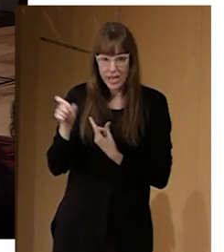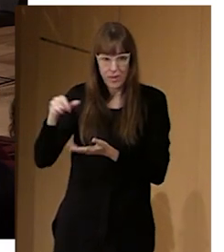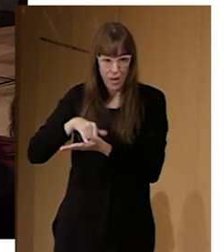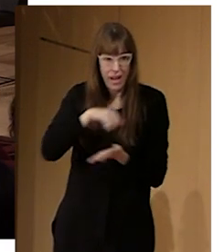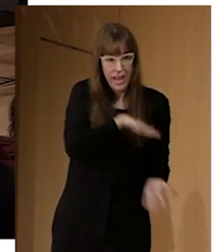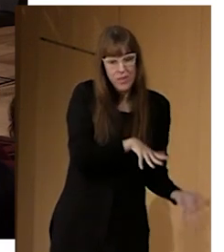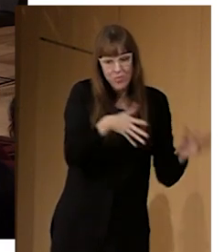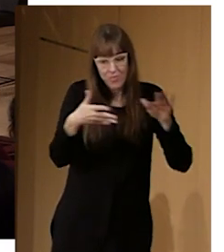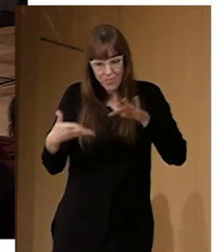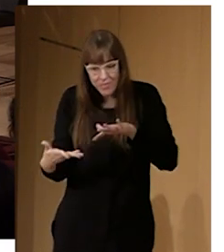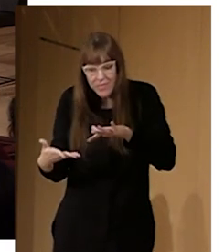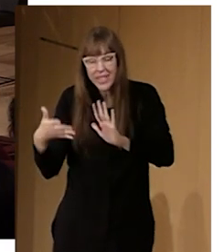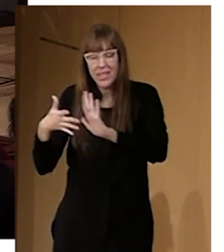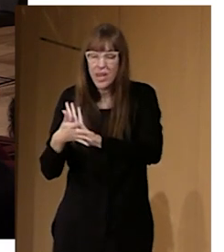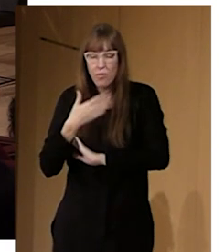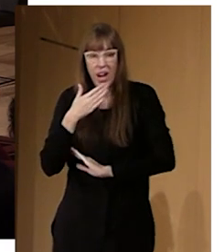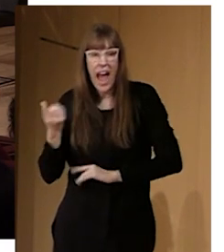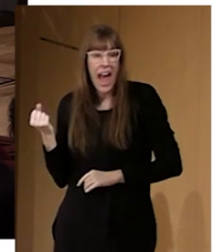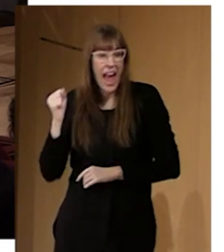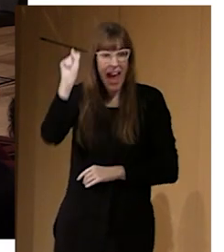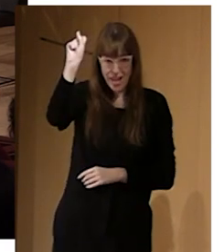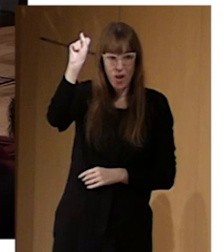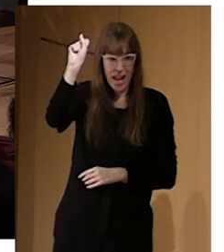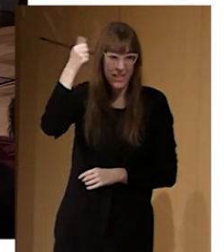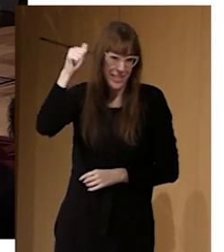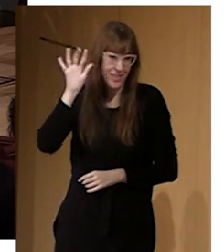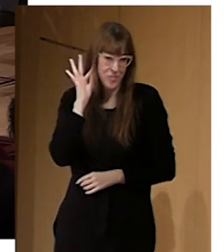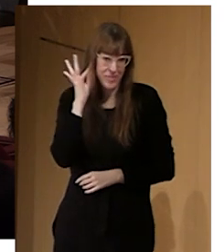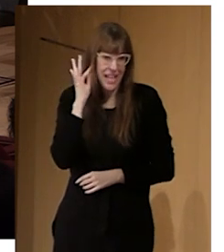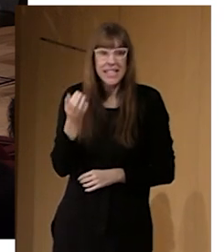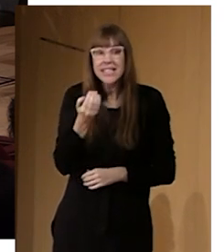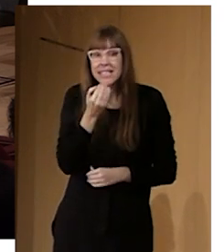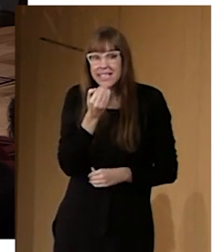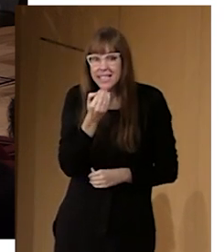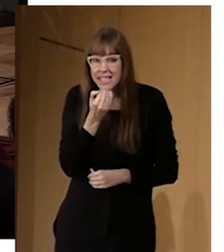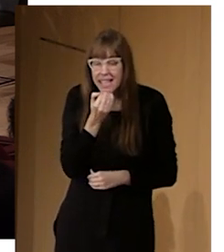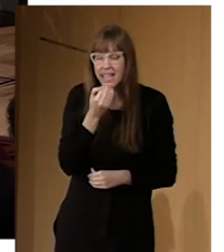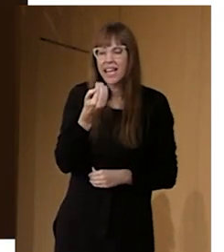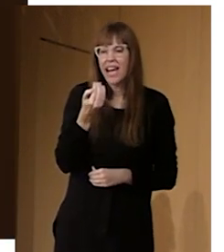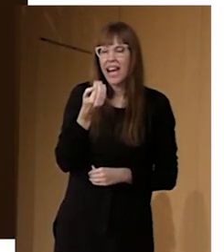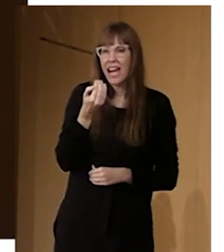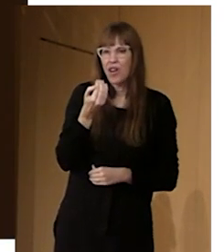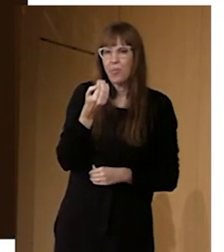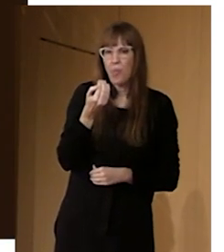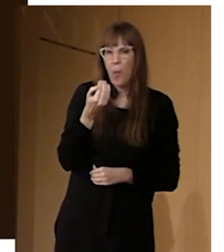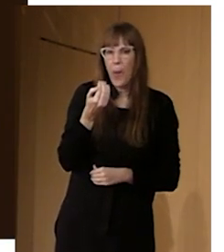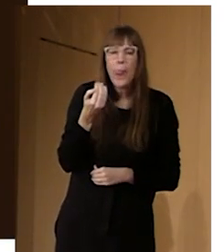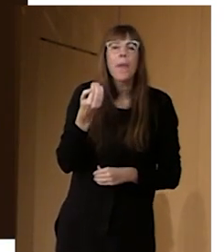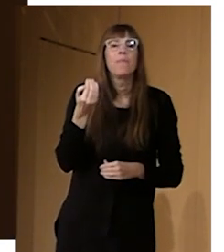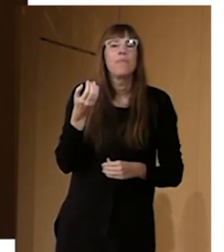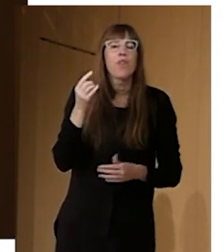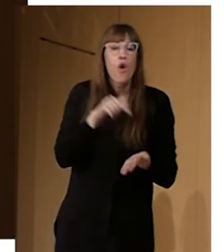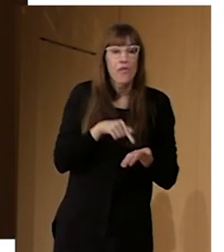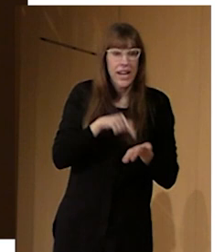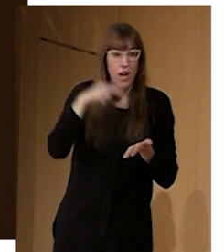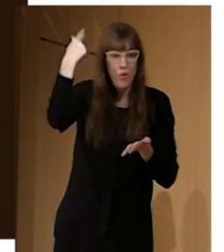Son verdaderos héroes y heroínas cada vez que quieren participar de manera normalizada y acceder a la oferta